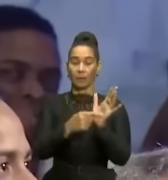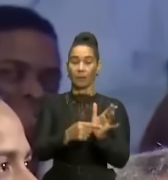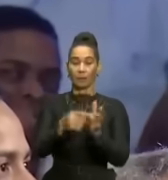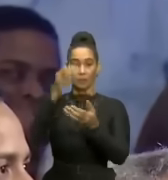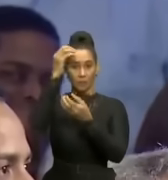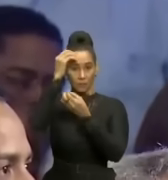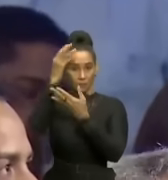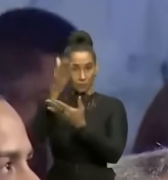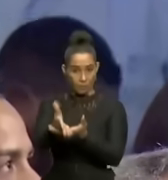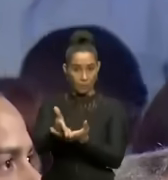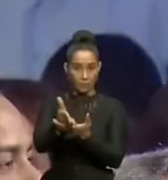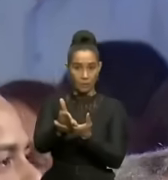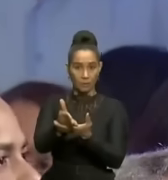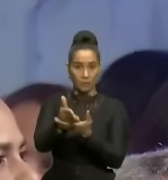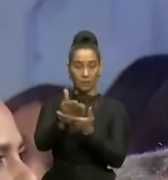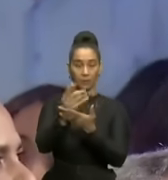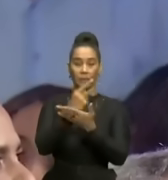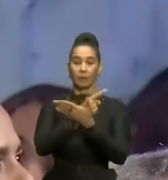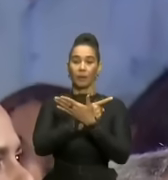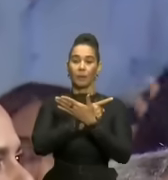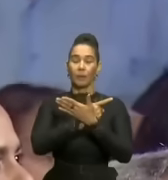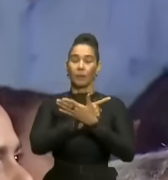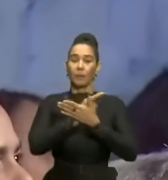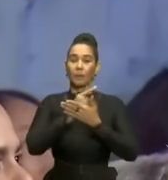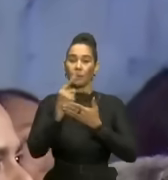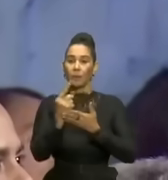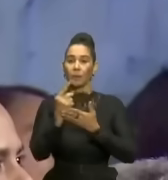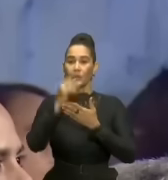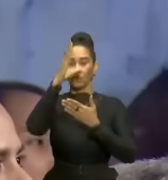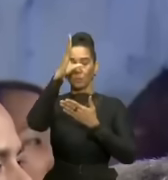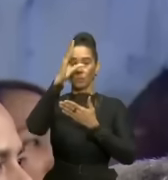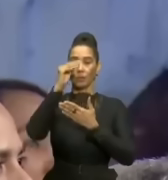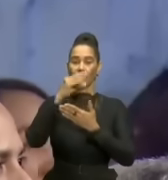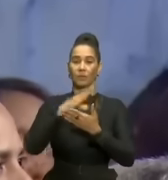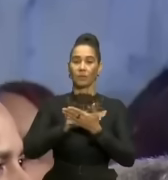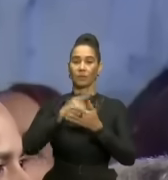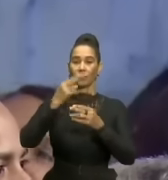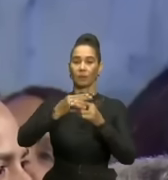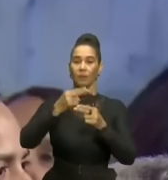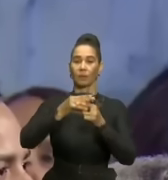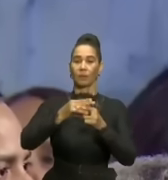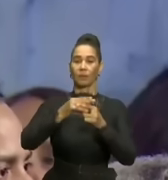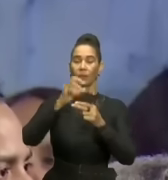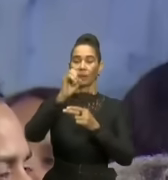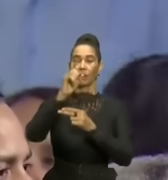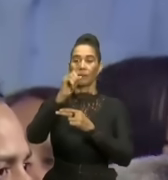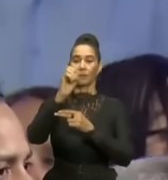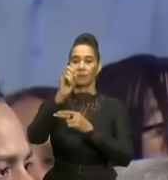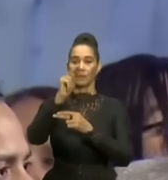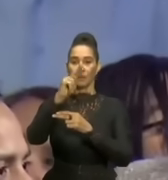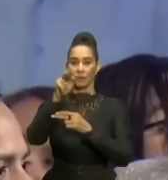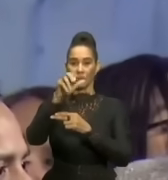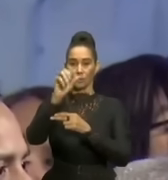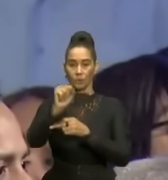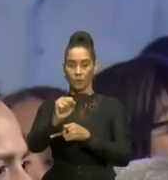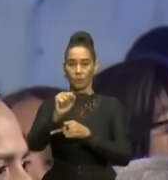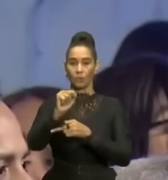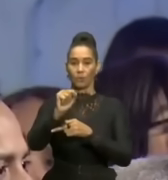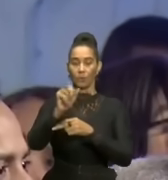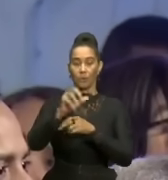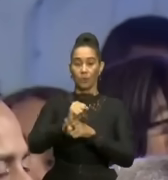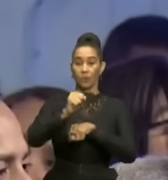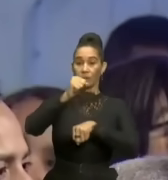el informe del próximo señor llamado el Señor de los Cielos, dueño de San